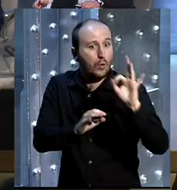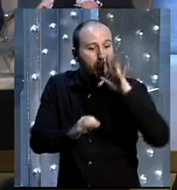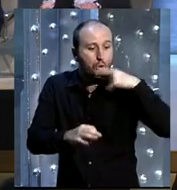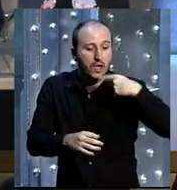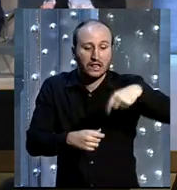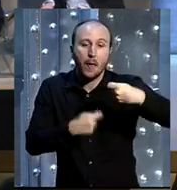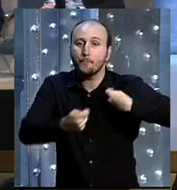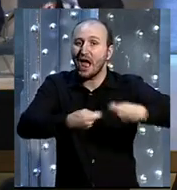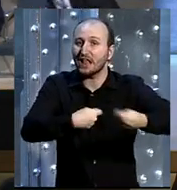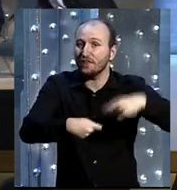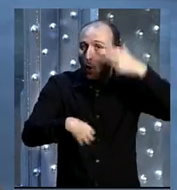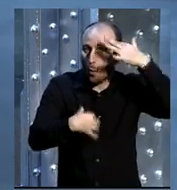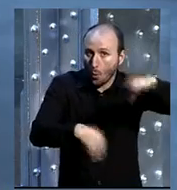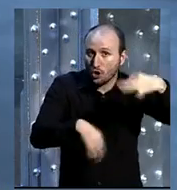único,